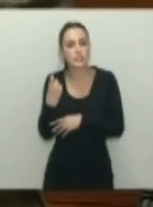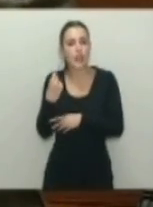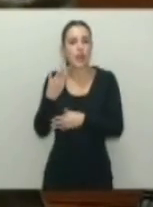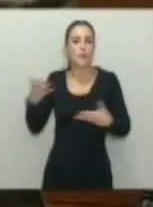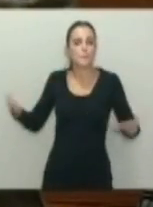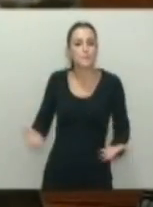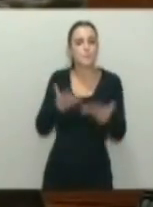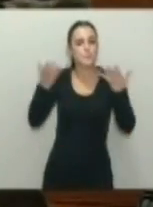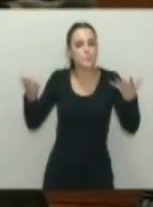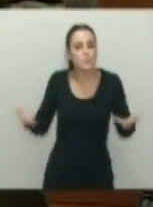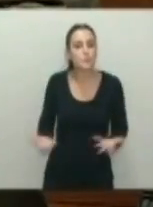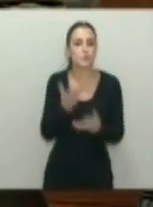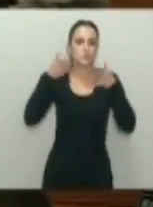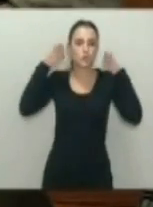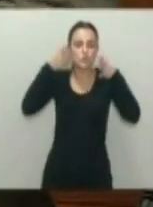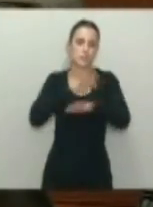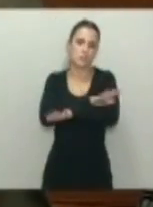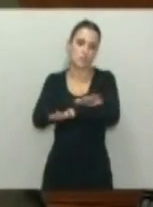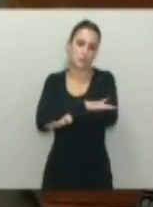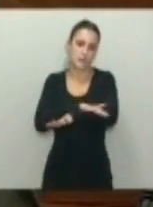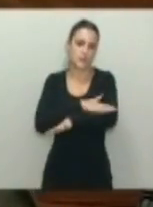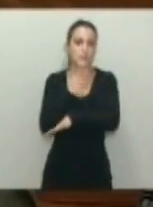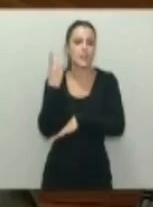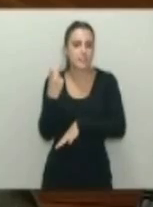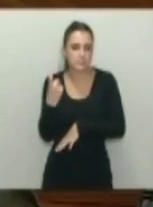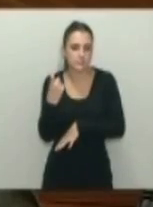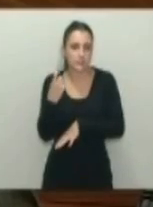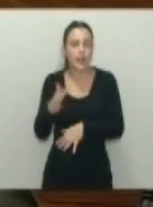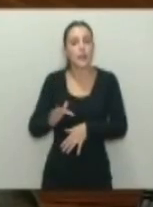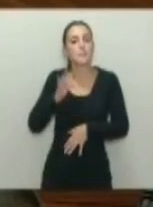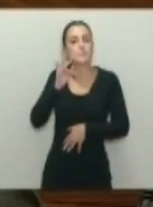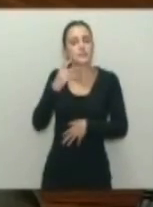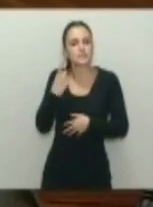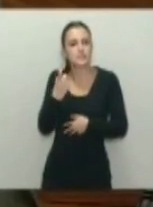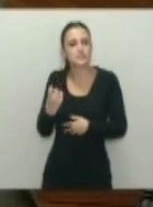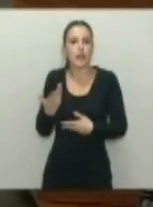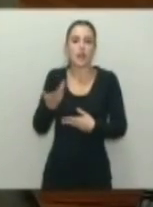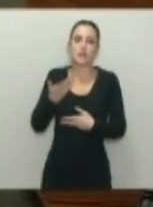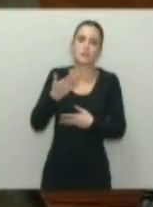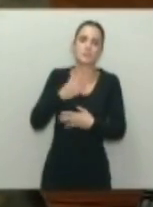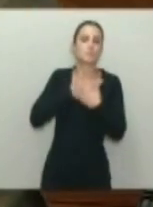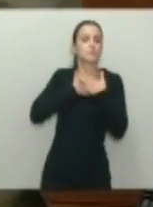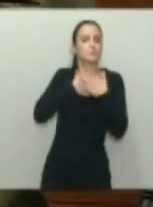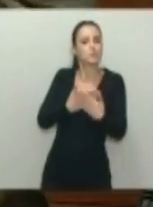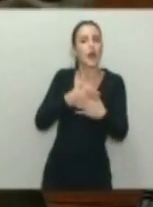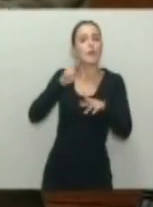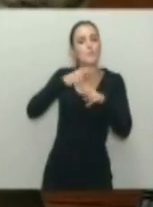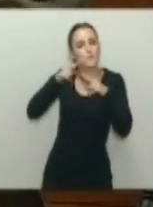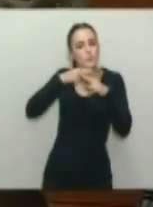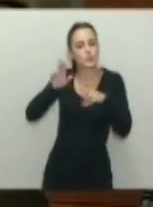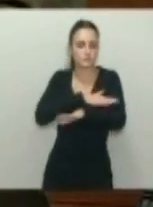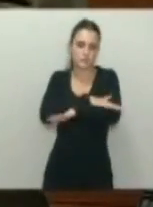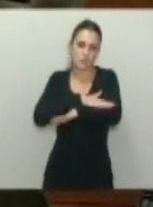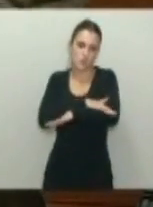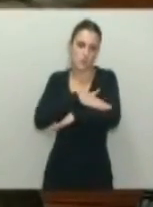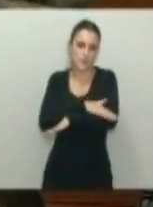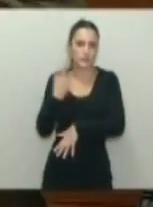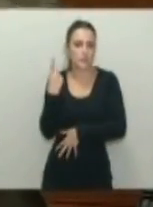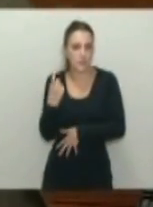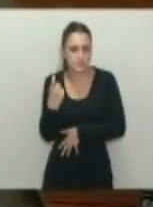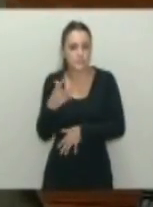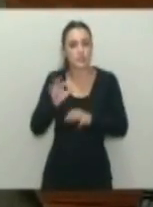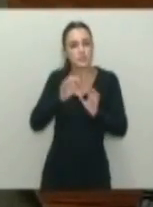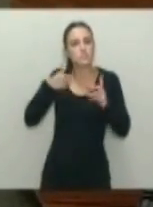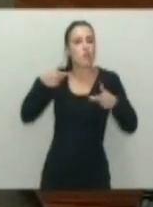impulso del Consejo de Gobierno, que necesitan la voluntad política de los gastos recurrentes. No son gastos corrientes